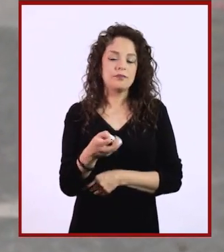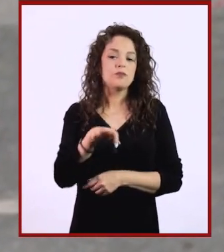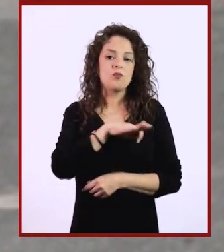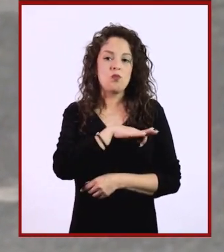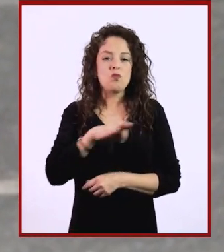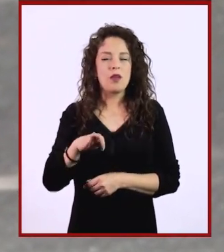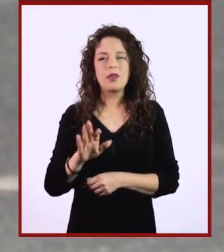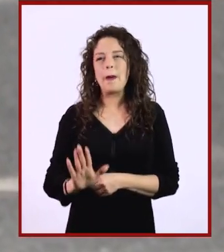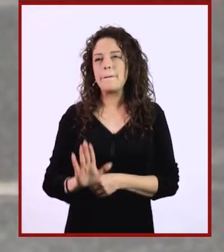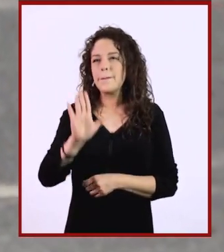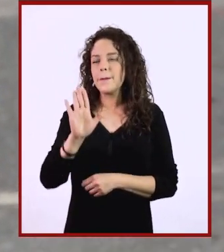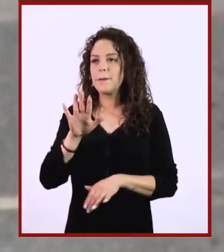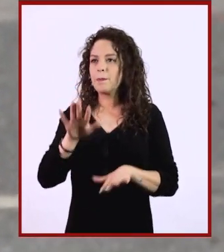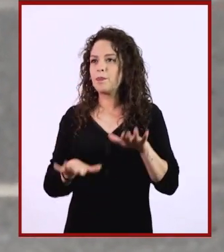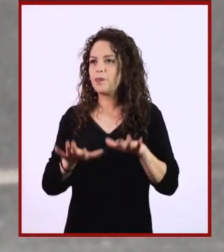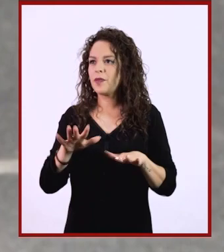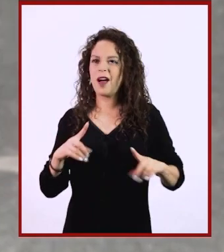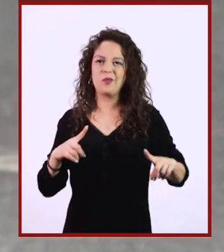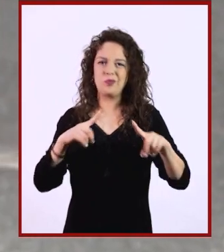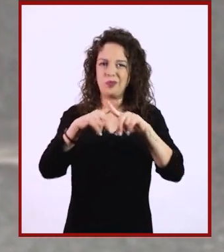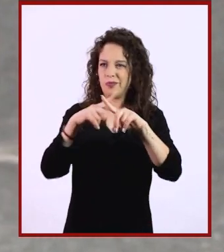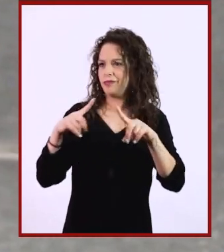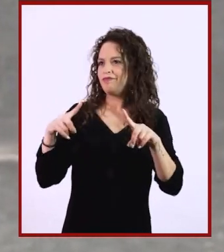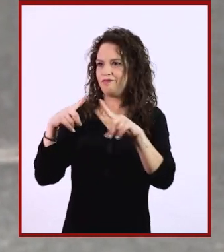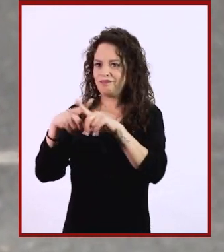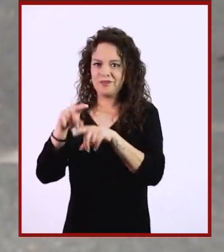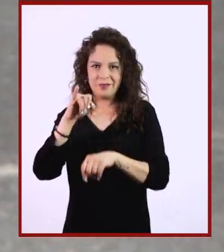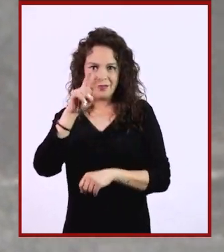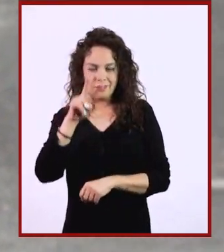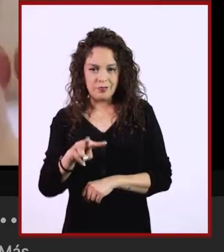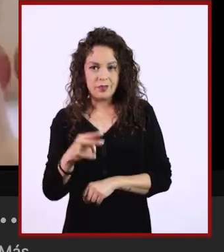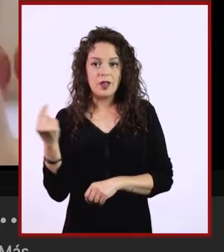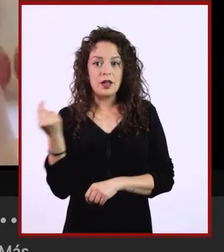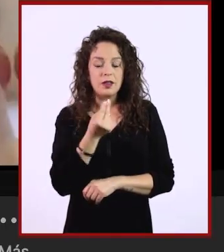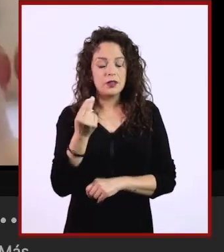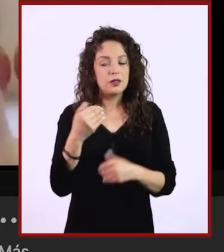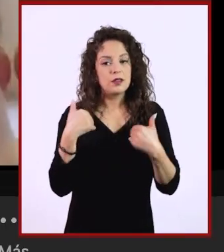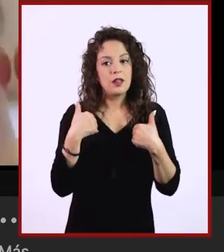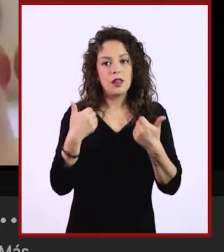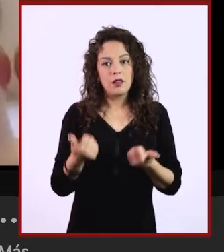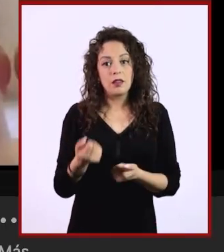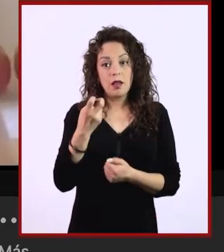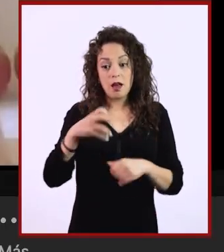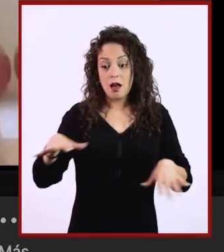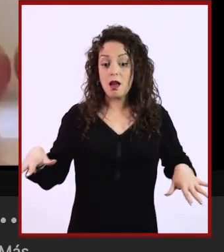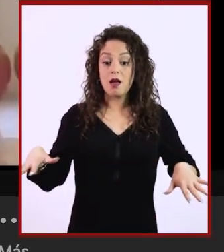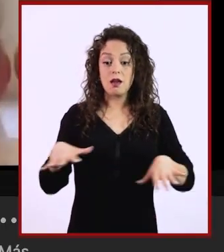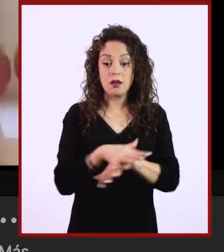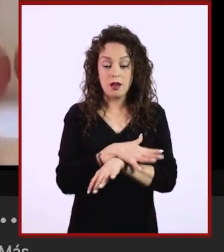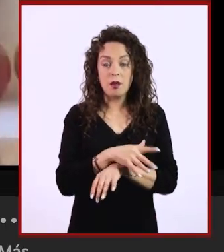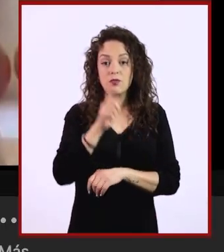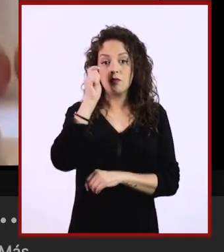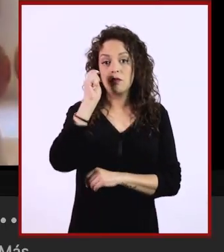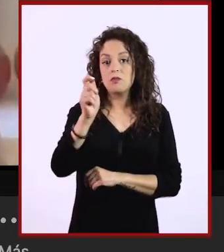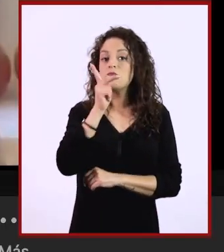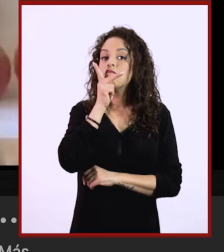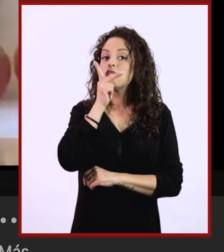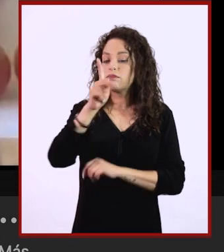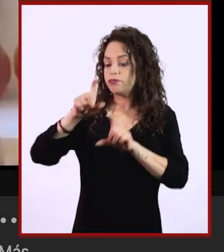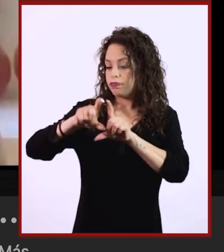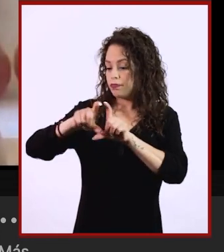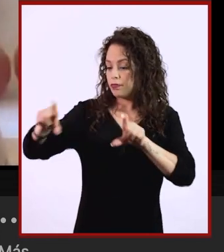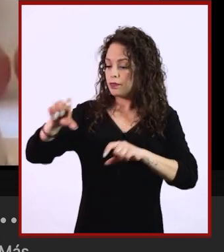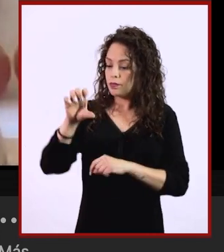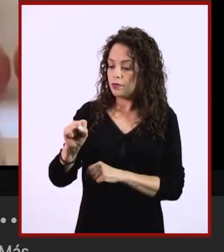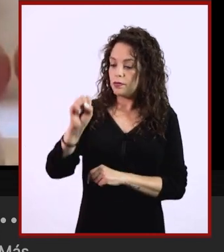podría parecer un poco contradictorio, realmente tenemos que tomar en cuenta este cambio que hay sobre la definición de soberanía,